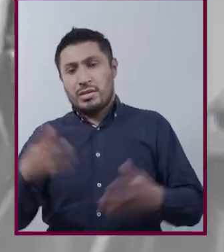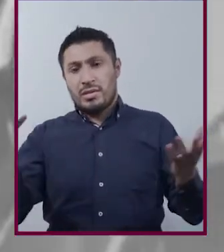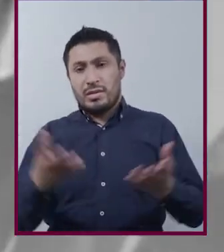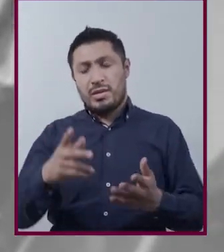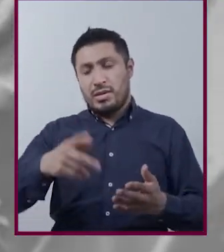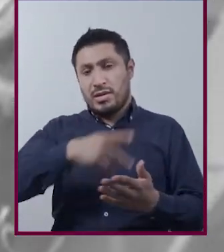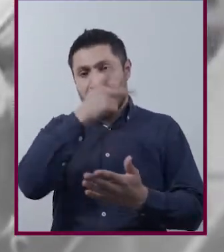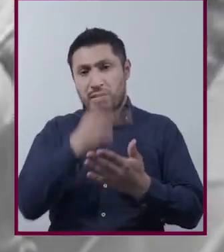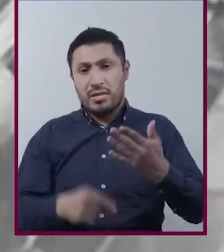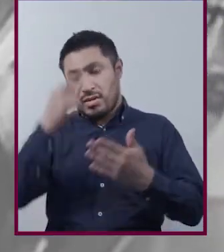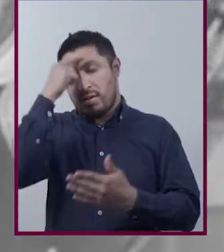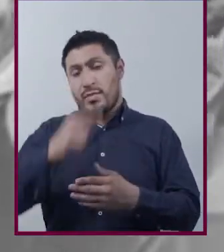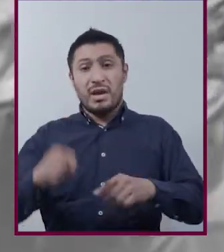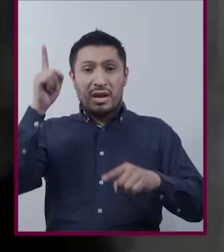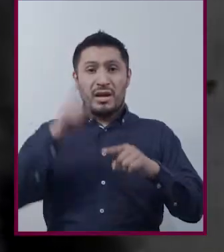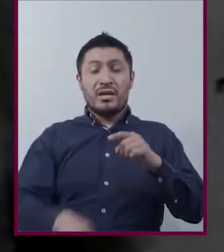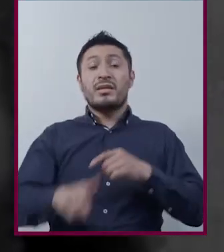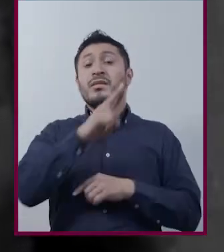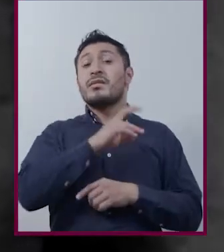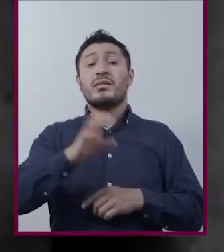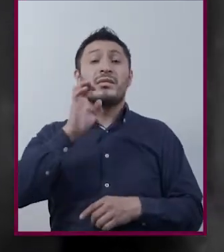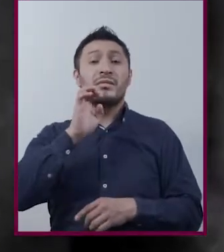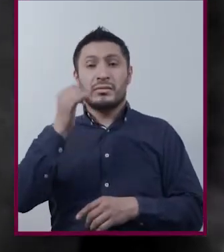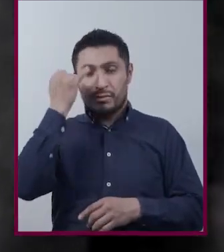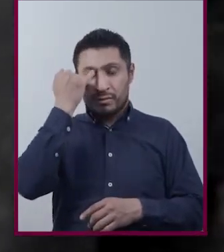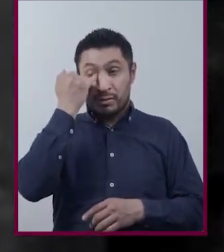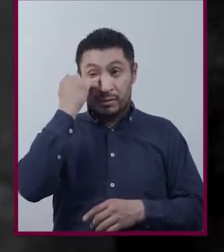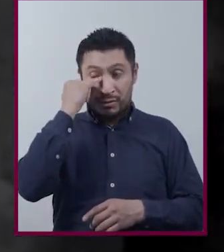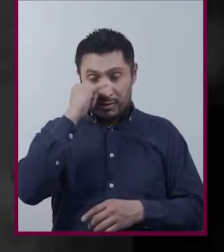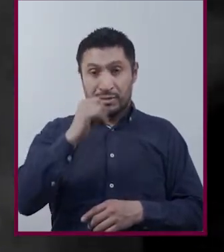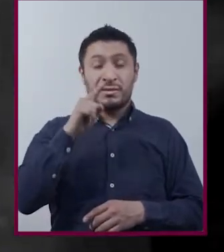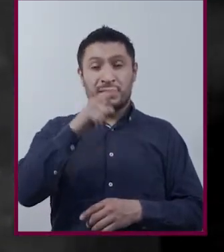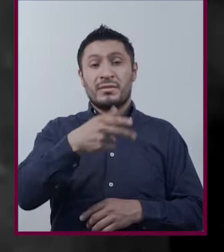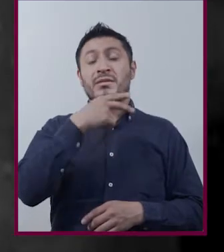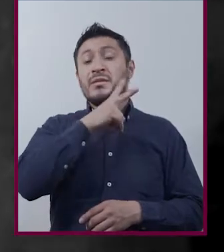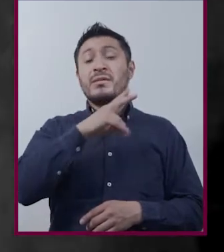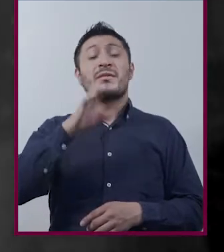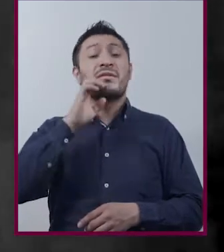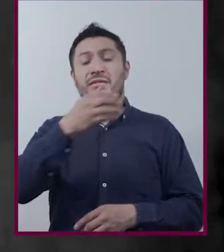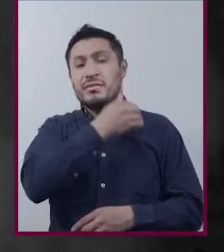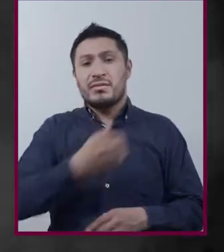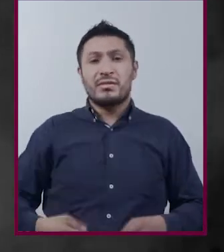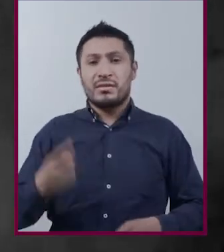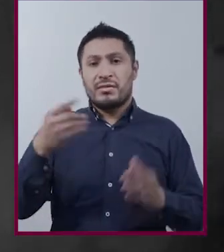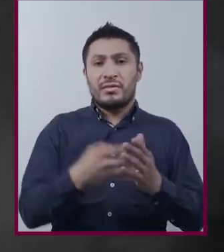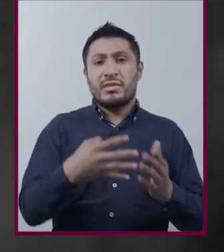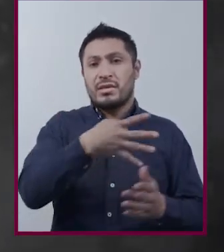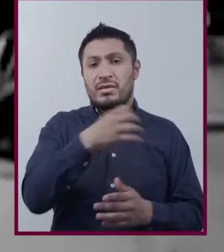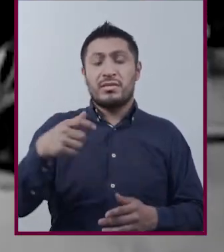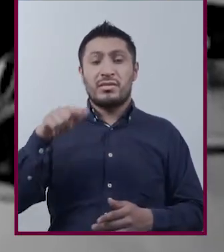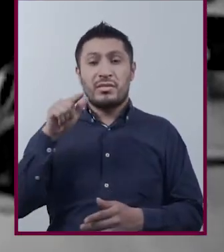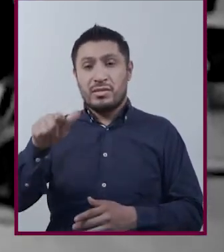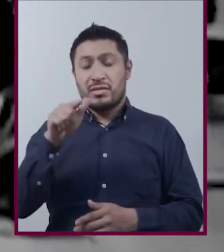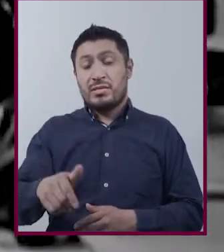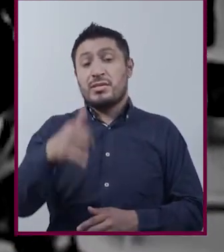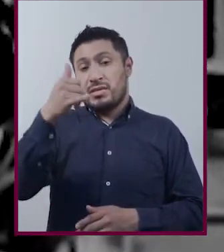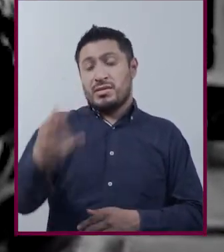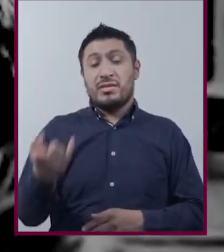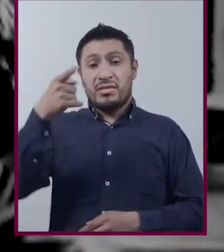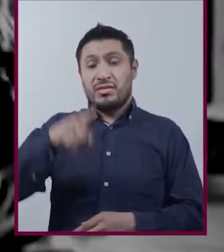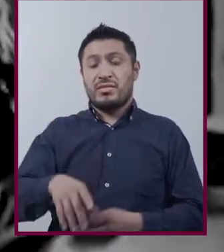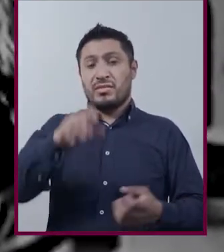estrategia para enfrentar al carrancismo. Carranza tomó la presidencia en 1917 y decretó